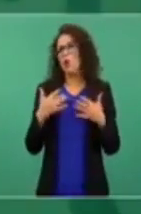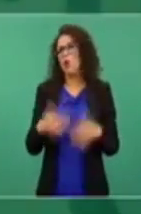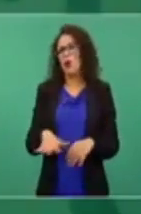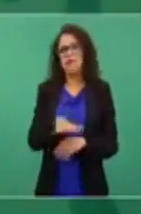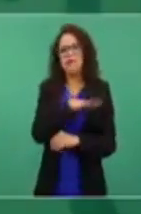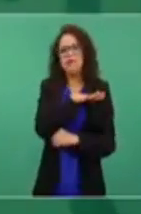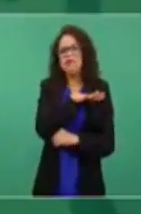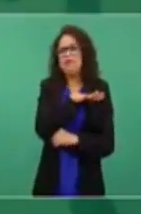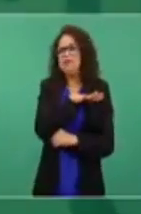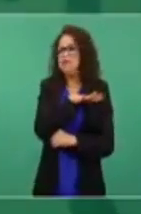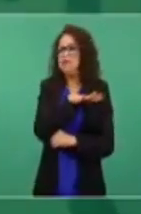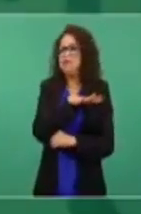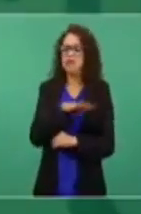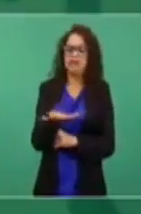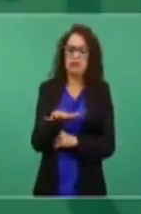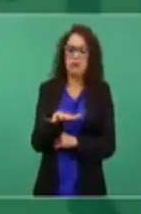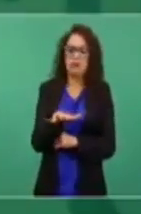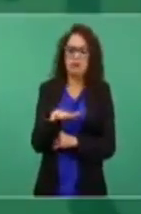ordenaban